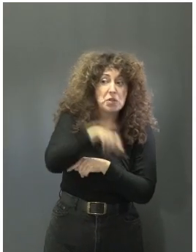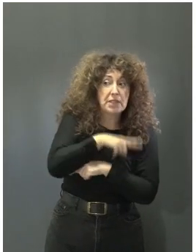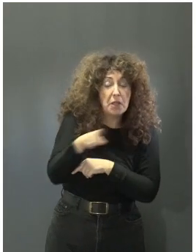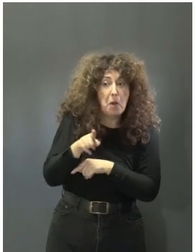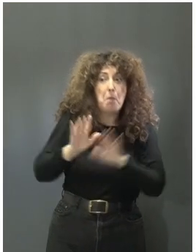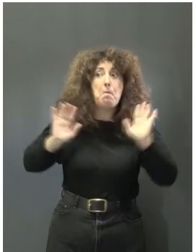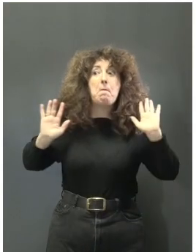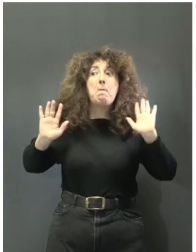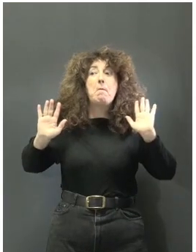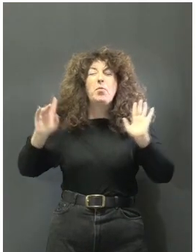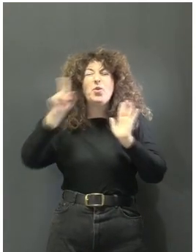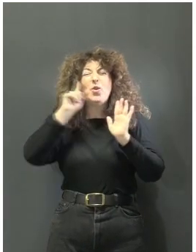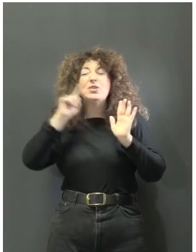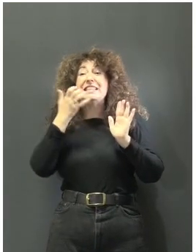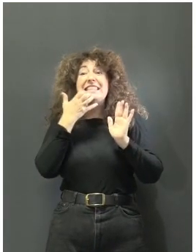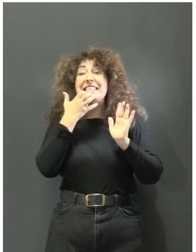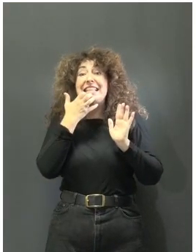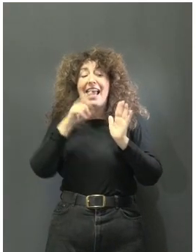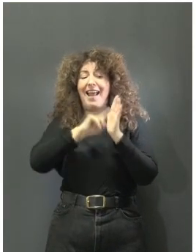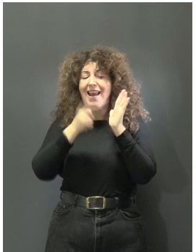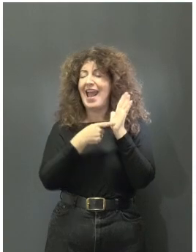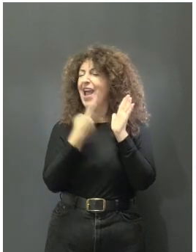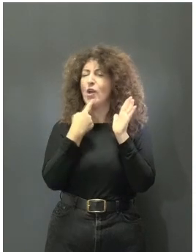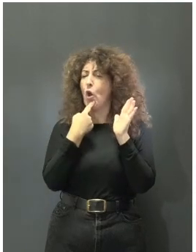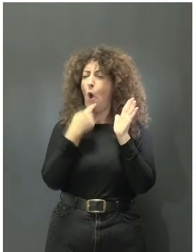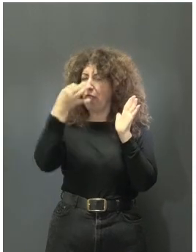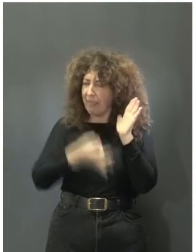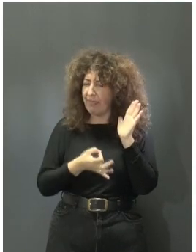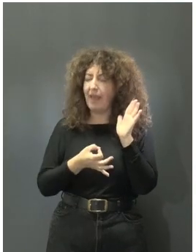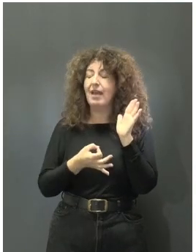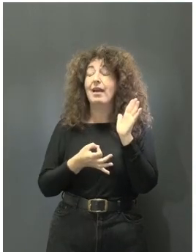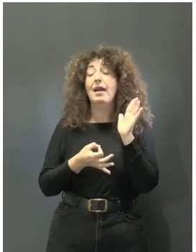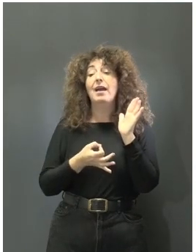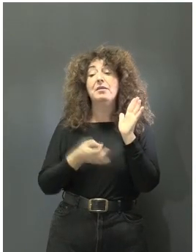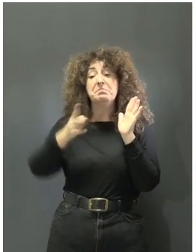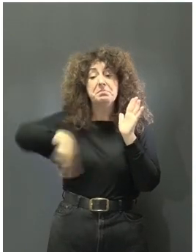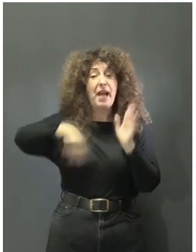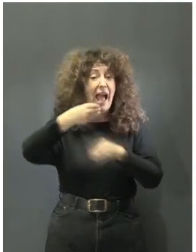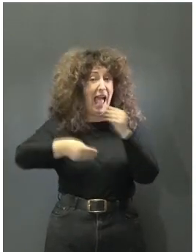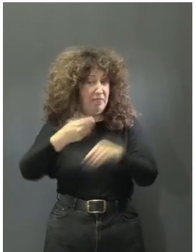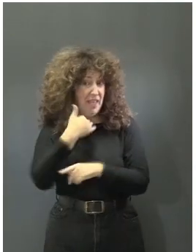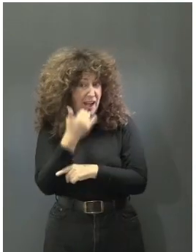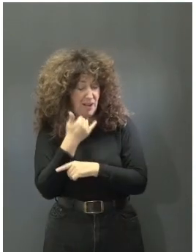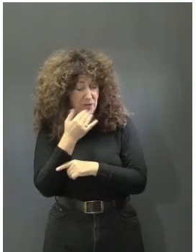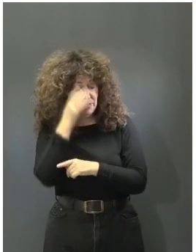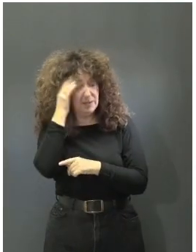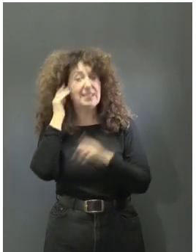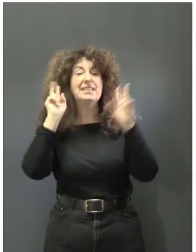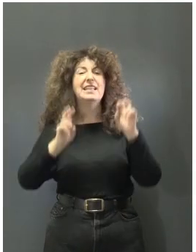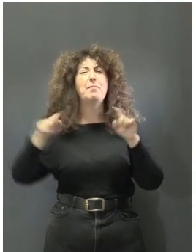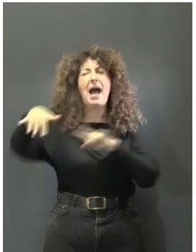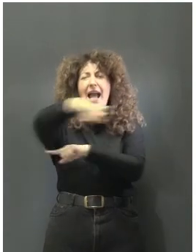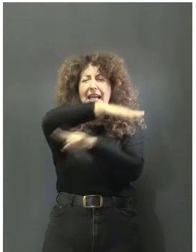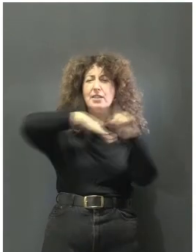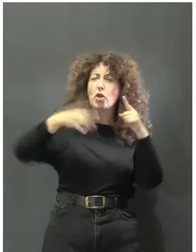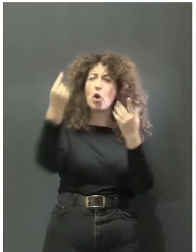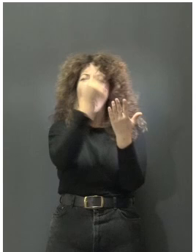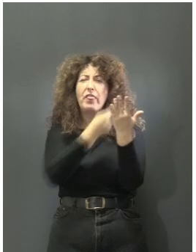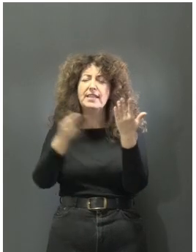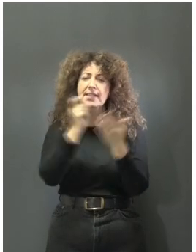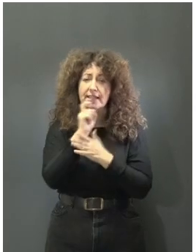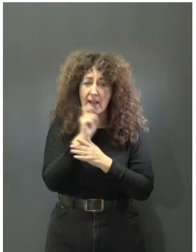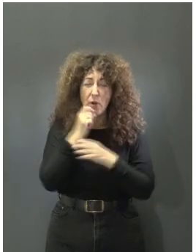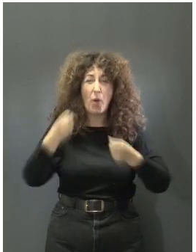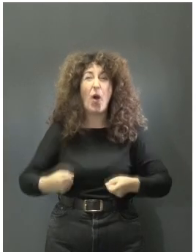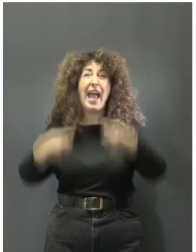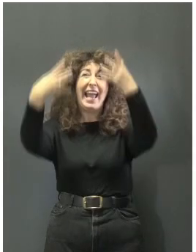no se menciona explícitamente se esté haciendo algo respecto a cómo diseñar entornos, edificios, ¿no? No solo a